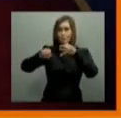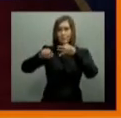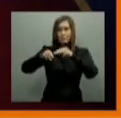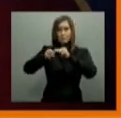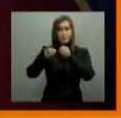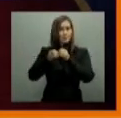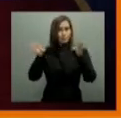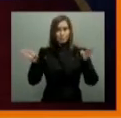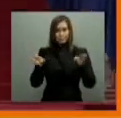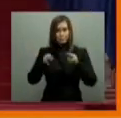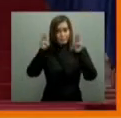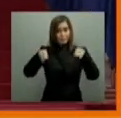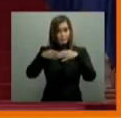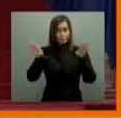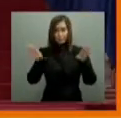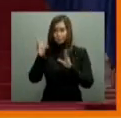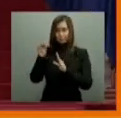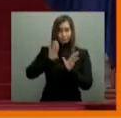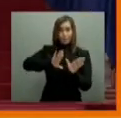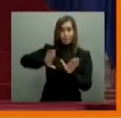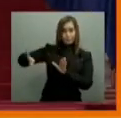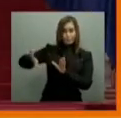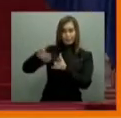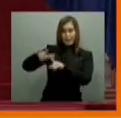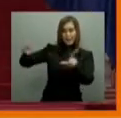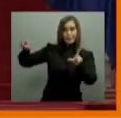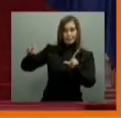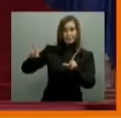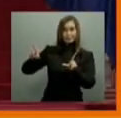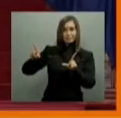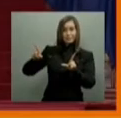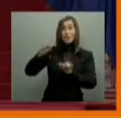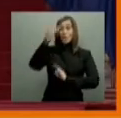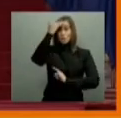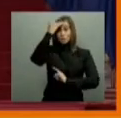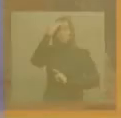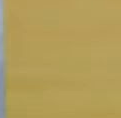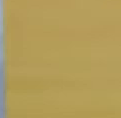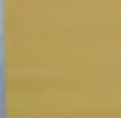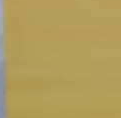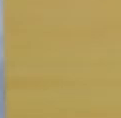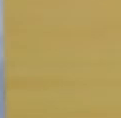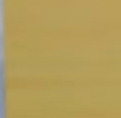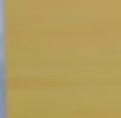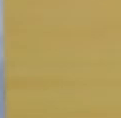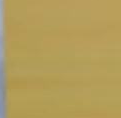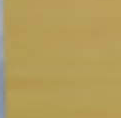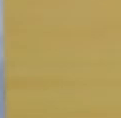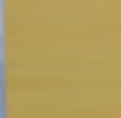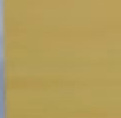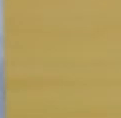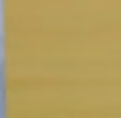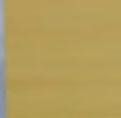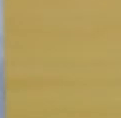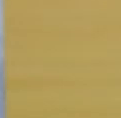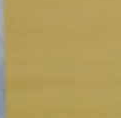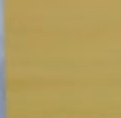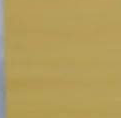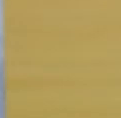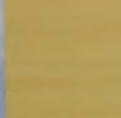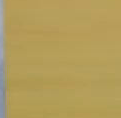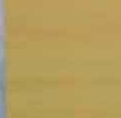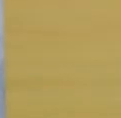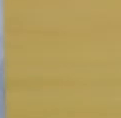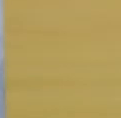delante es inquebrantable quien duda de eso o sea a menos que no se dé una circunstancia en la cual veamos que el